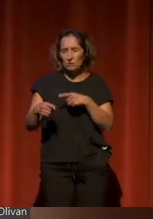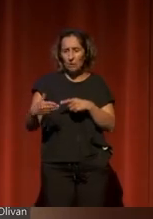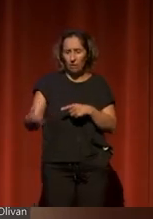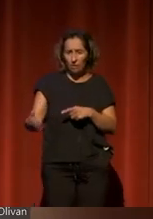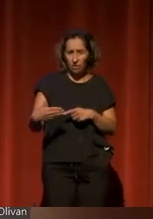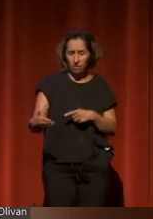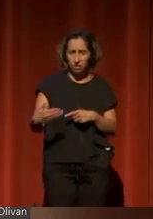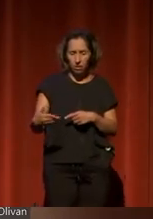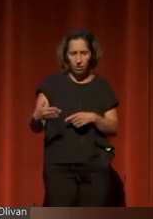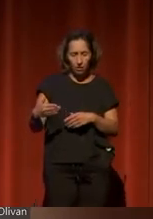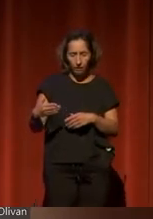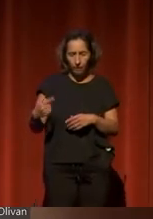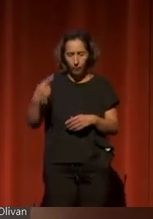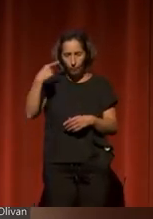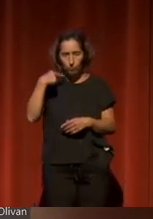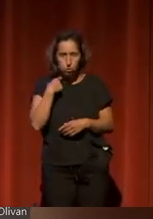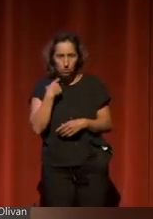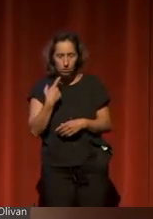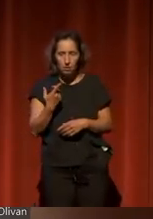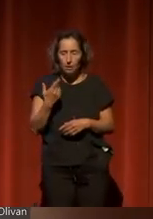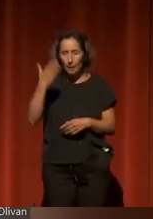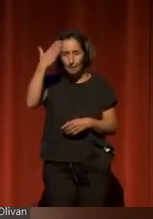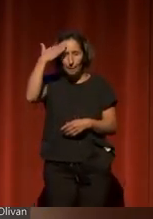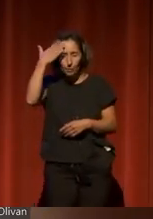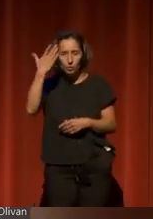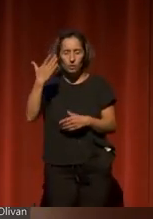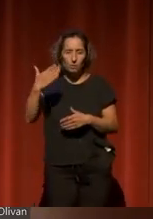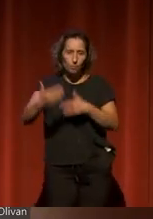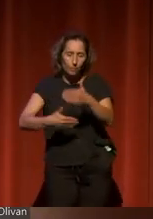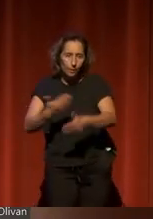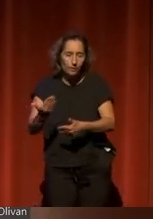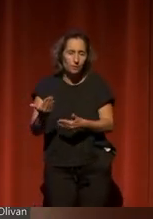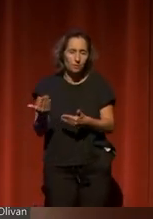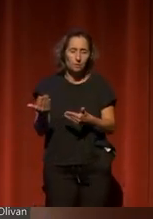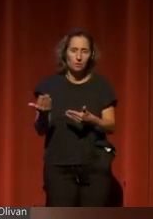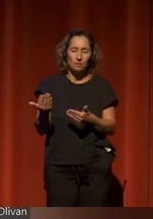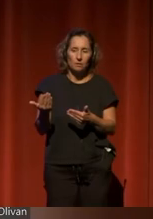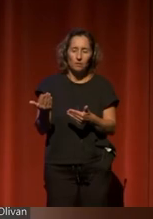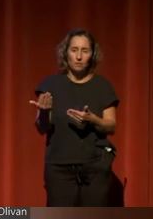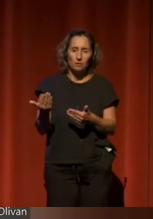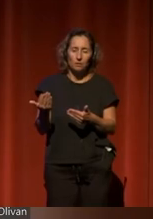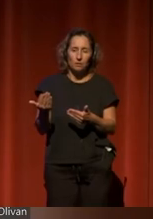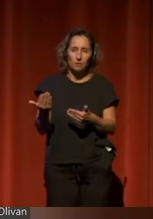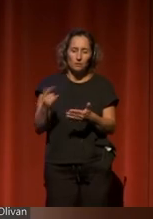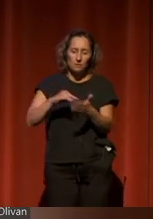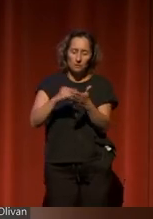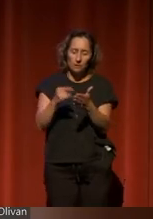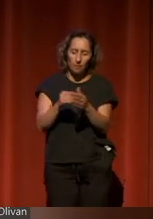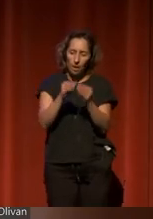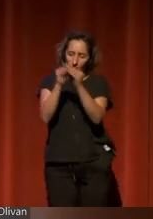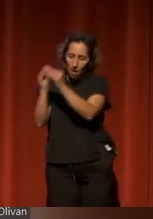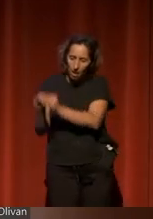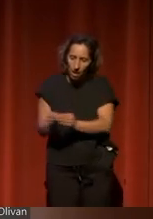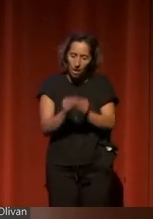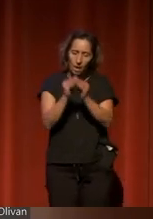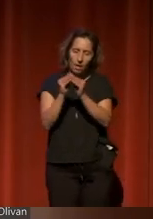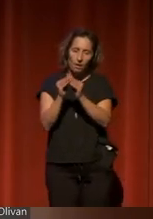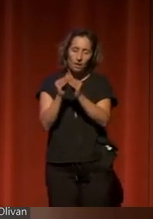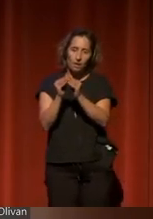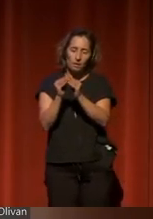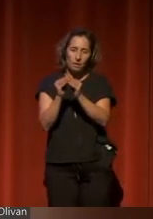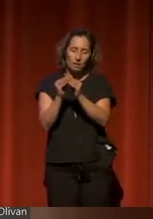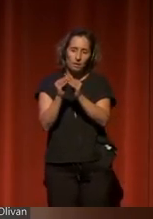son en fin memorias e procesos estandarizar sistemas sistematización de